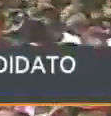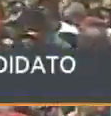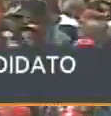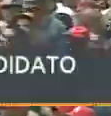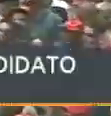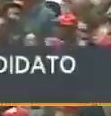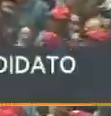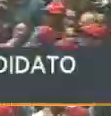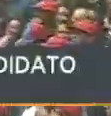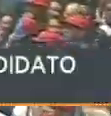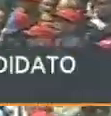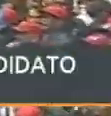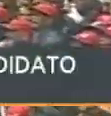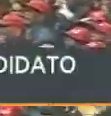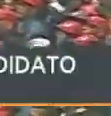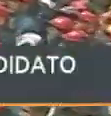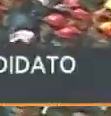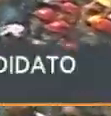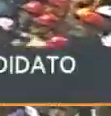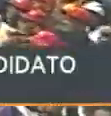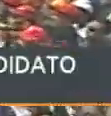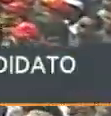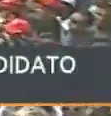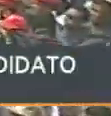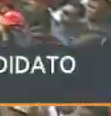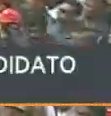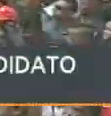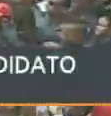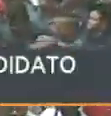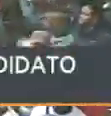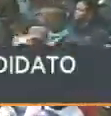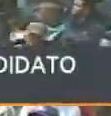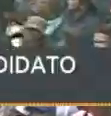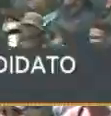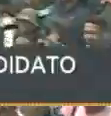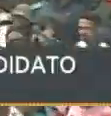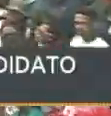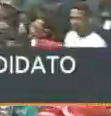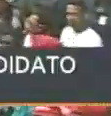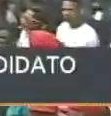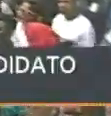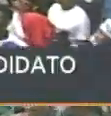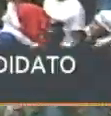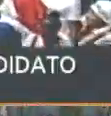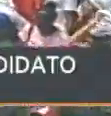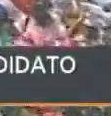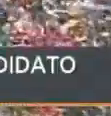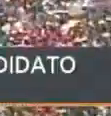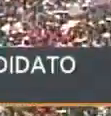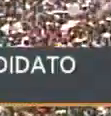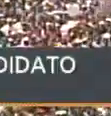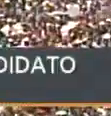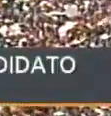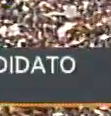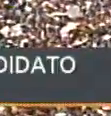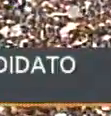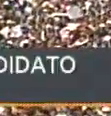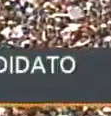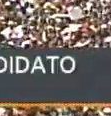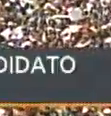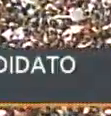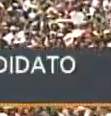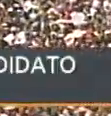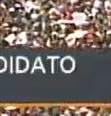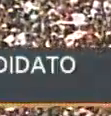mi comandante, y nos sigo para que escuchemos la palabra y la orientación de este hombre valiente, de